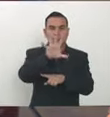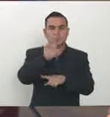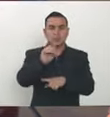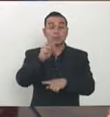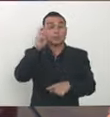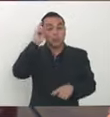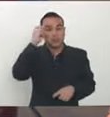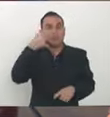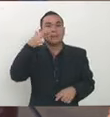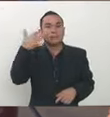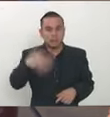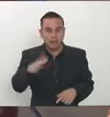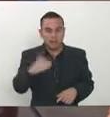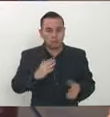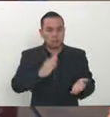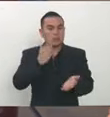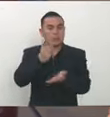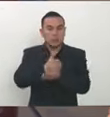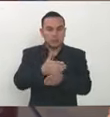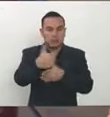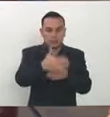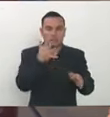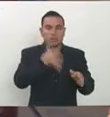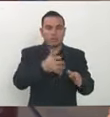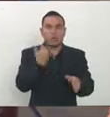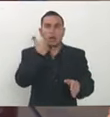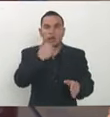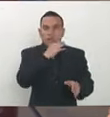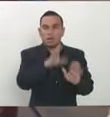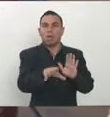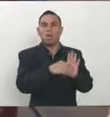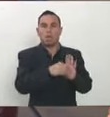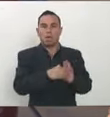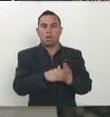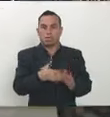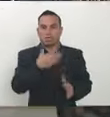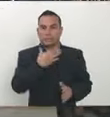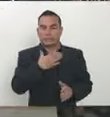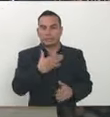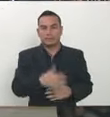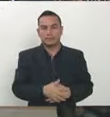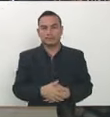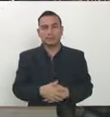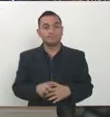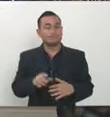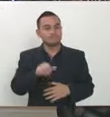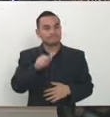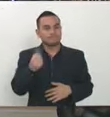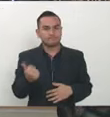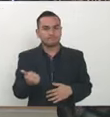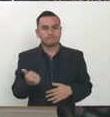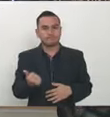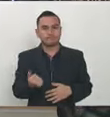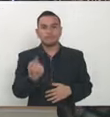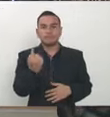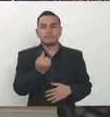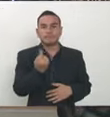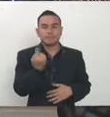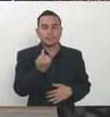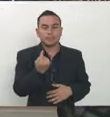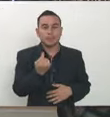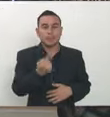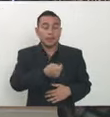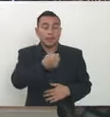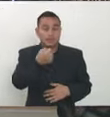demás. Creo que es hasta poco, pero estamos estirando la cobija lo más que podemos. Lo otro es de que el personal de la